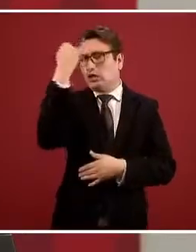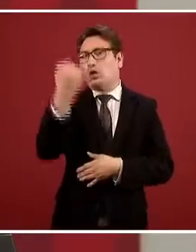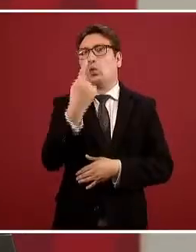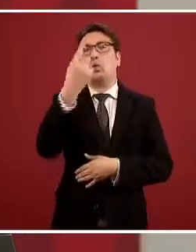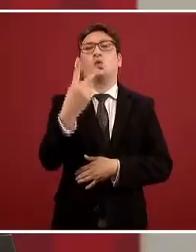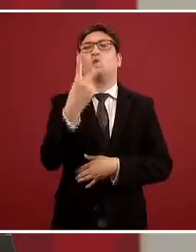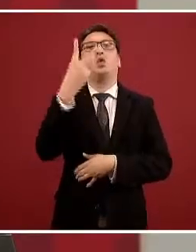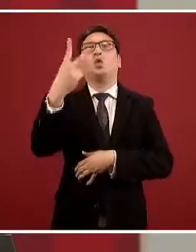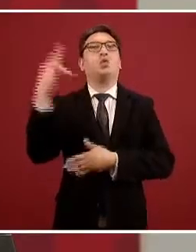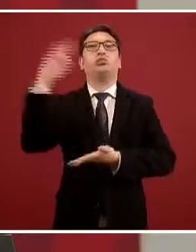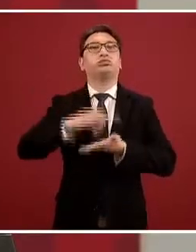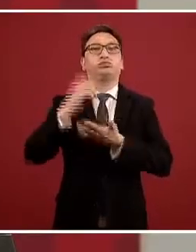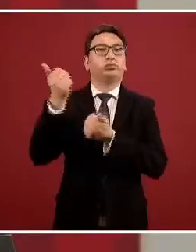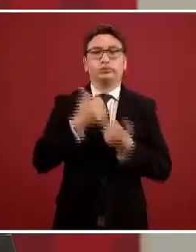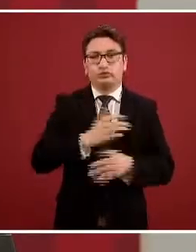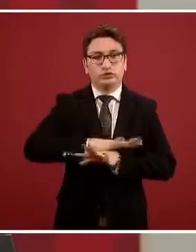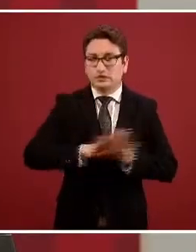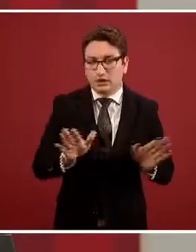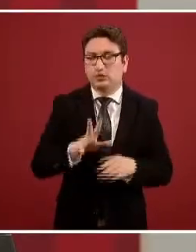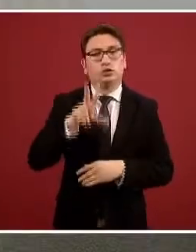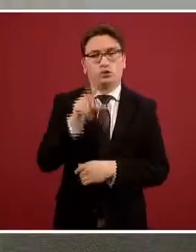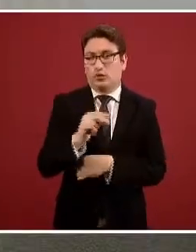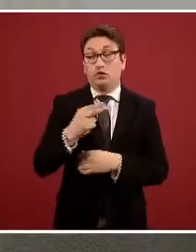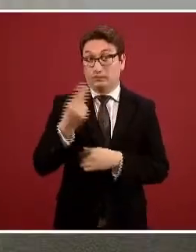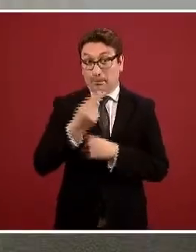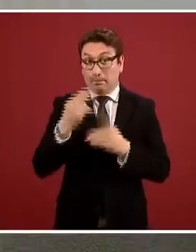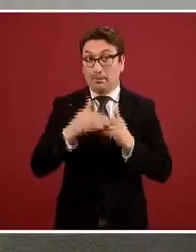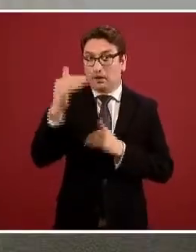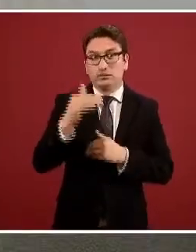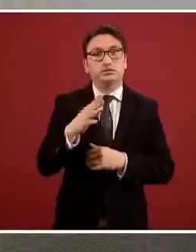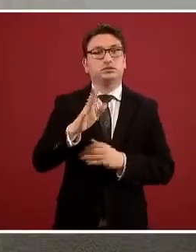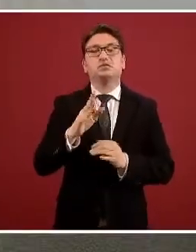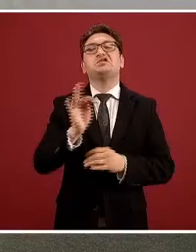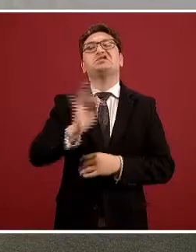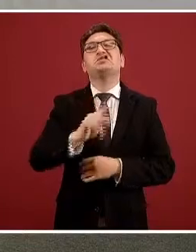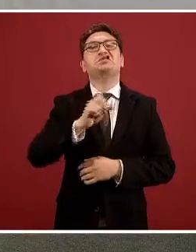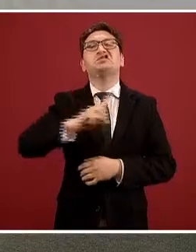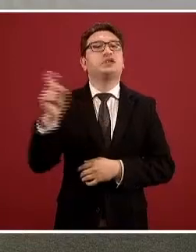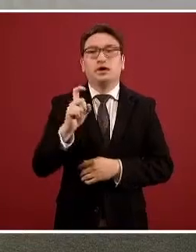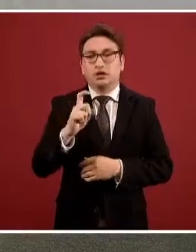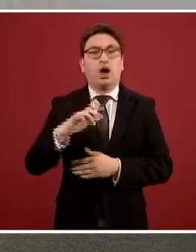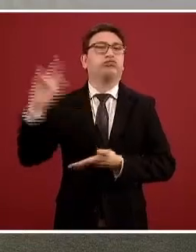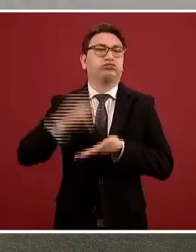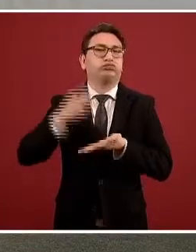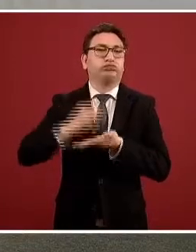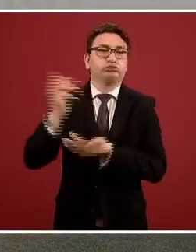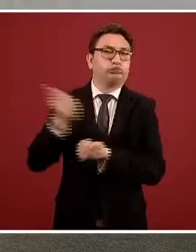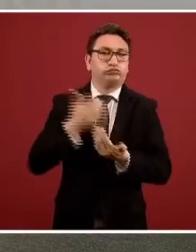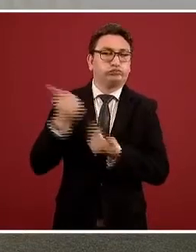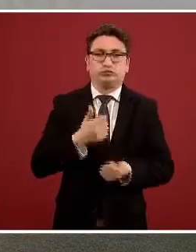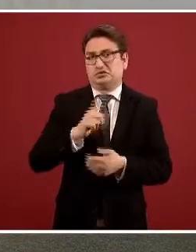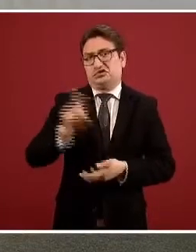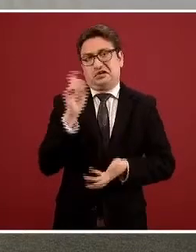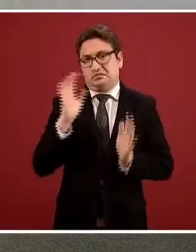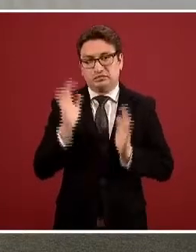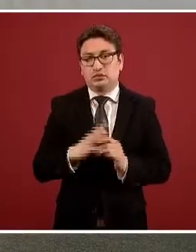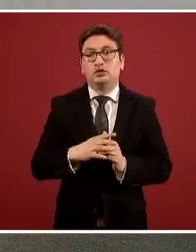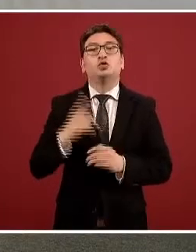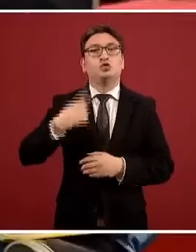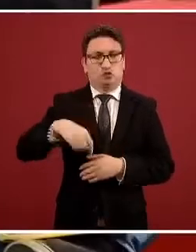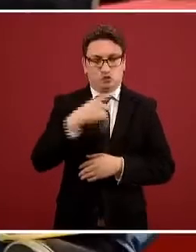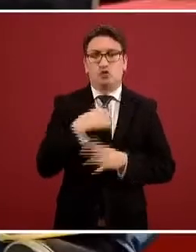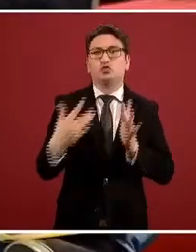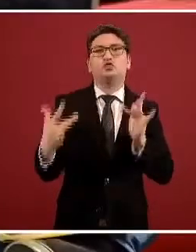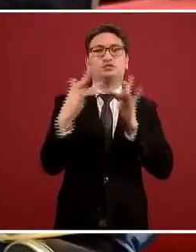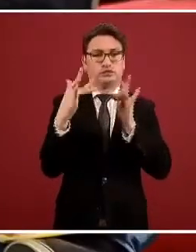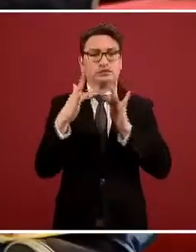2 vuelos y ya. Si se necesitaran 100 vuelos, habrá 100 vuelos. Hicimos un puente aéreo, se estableció